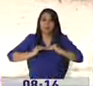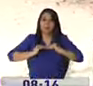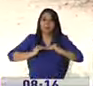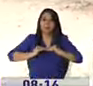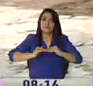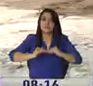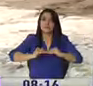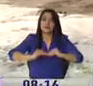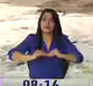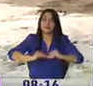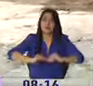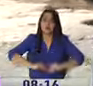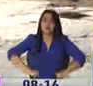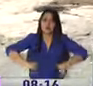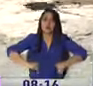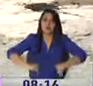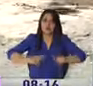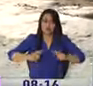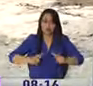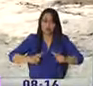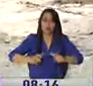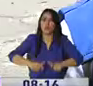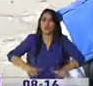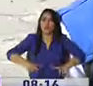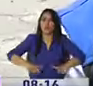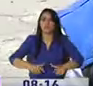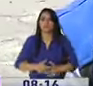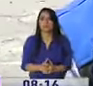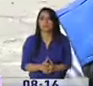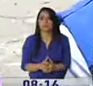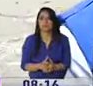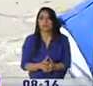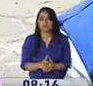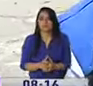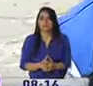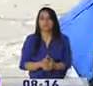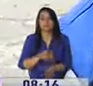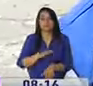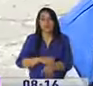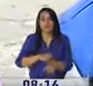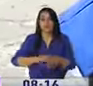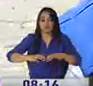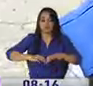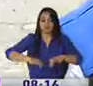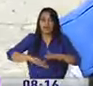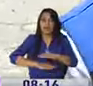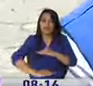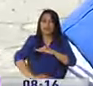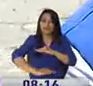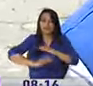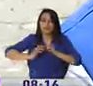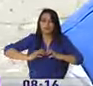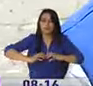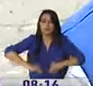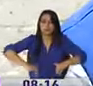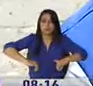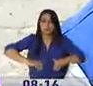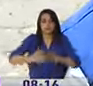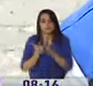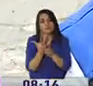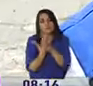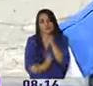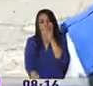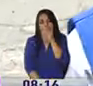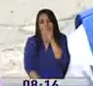lugar cediera y diera lugar a la formación del gran hoyo. Lo que provocó fue un lavado de finos hacia el interior del colector, lo cual provocó que exista